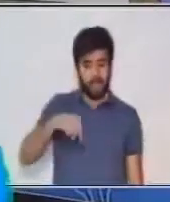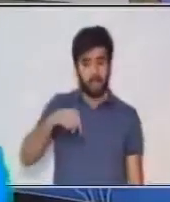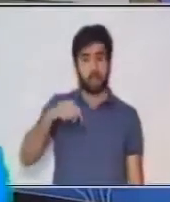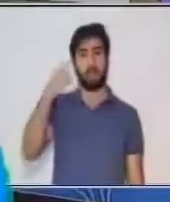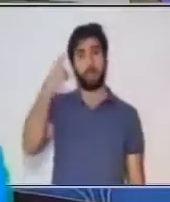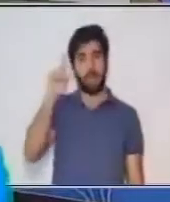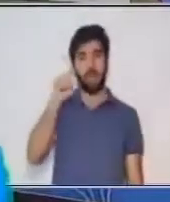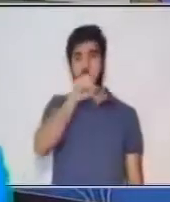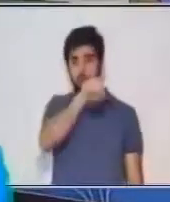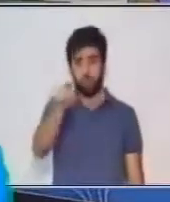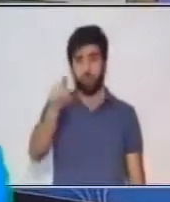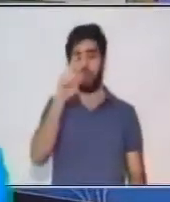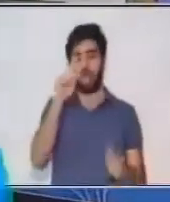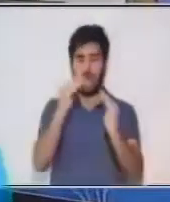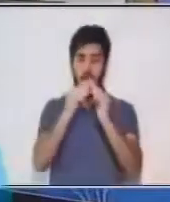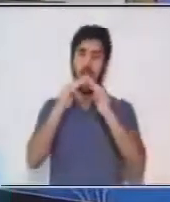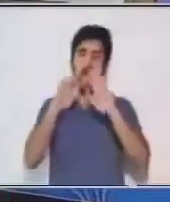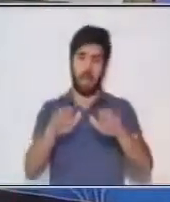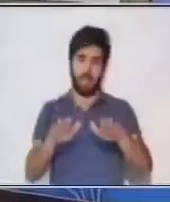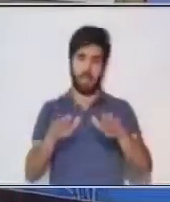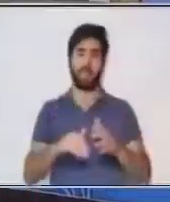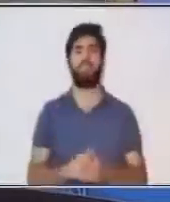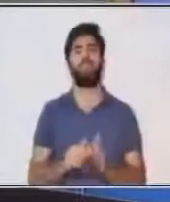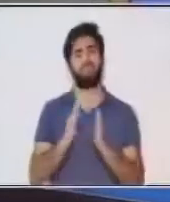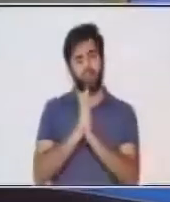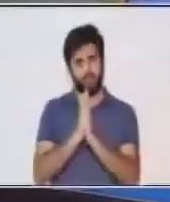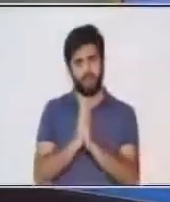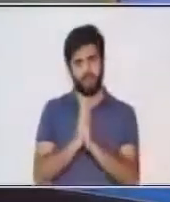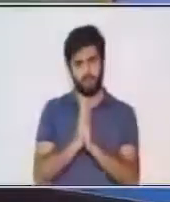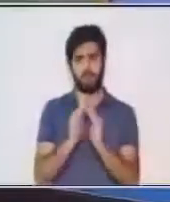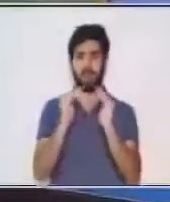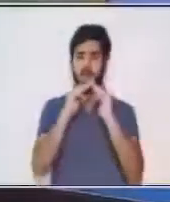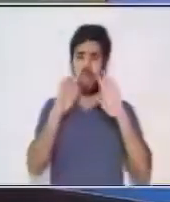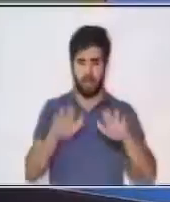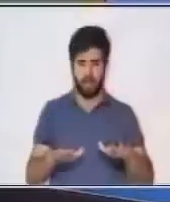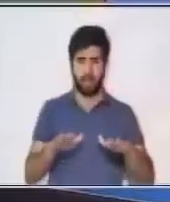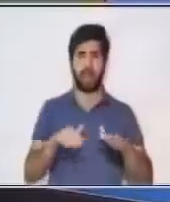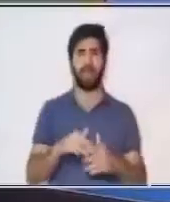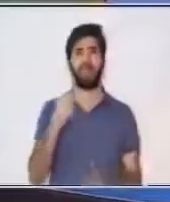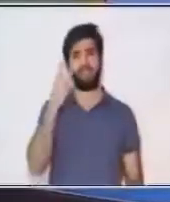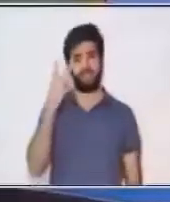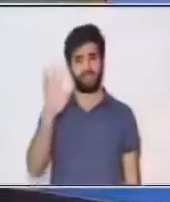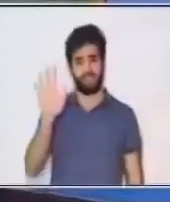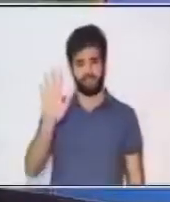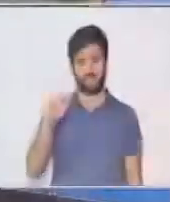para que tú te quedes en casa. Así que por favor, quédate en casa. Nos vemos.